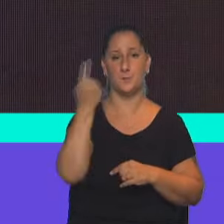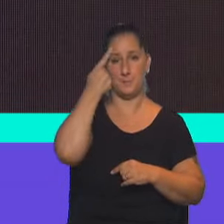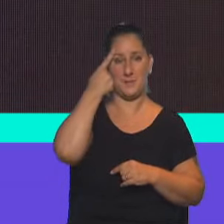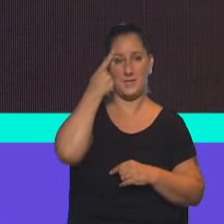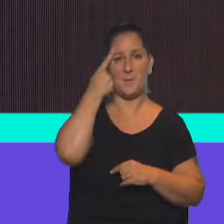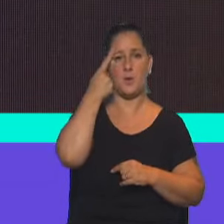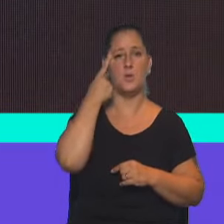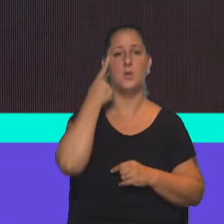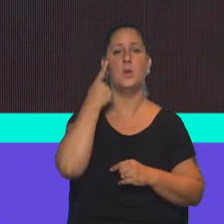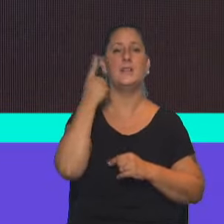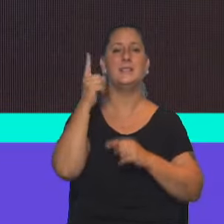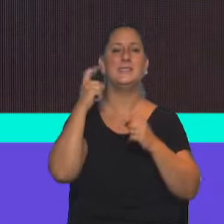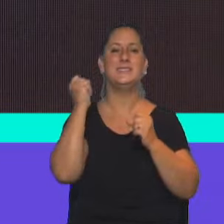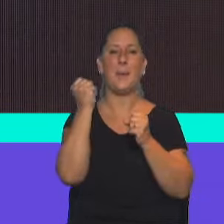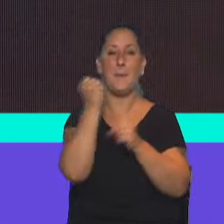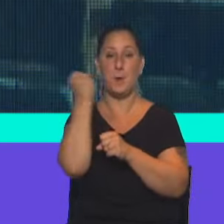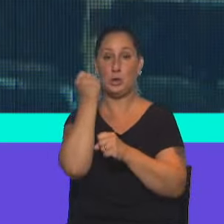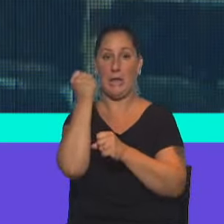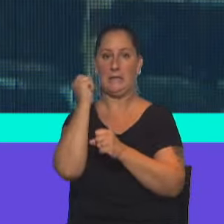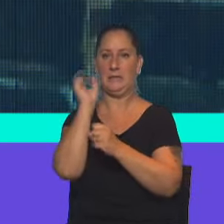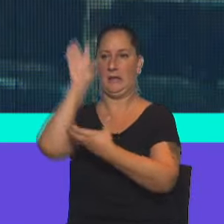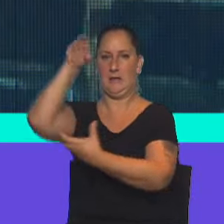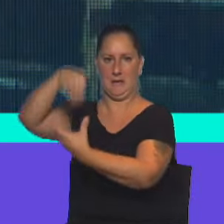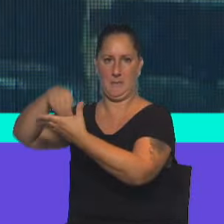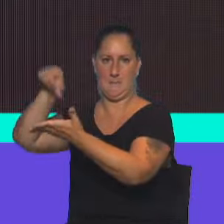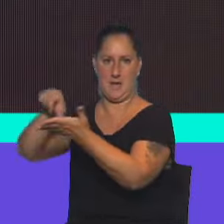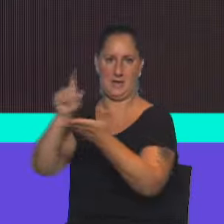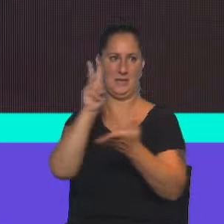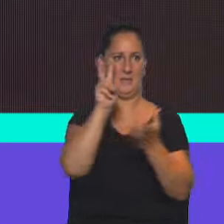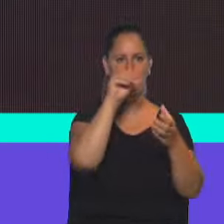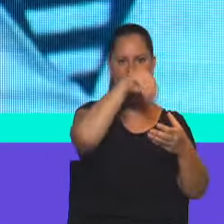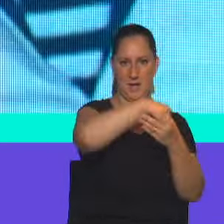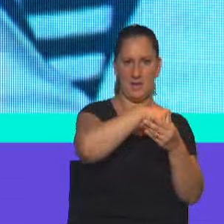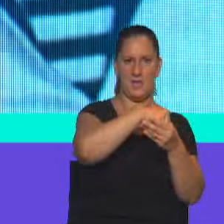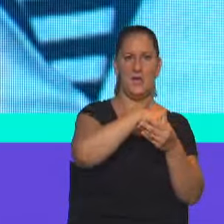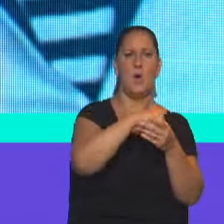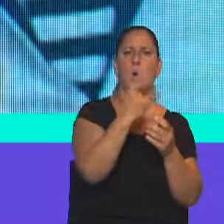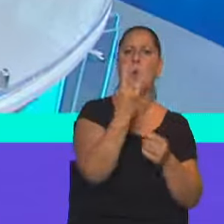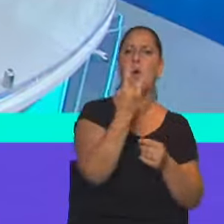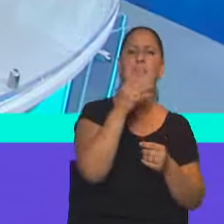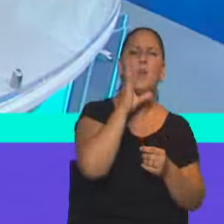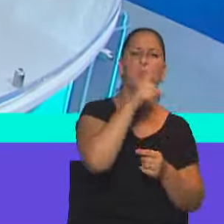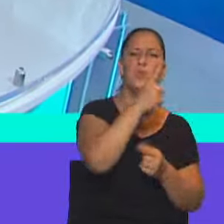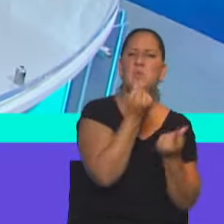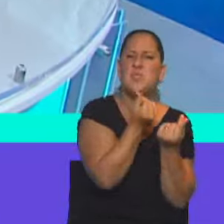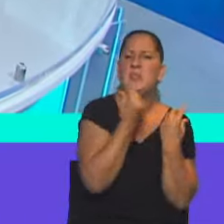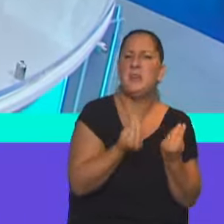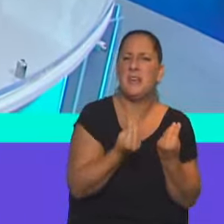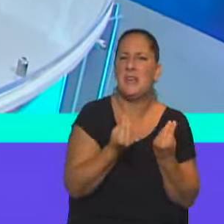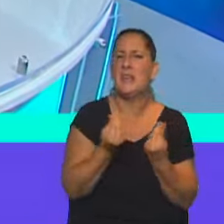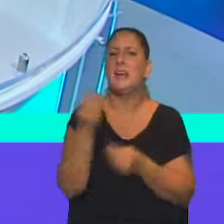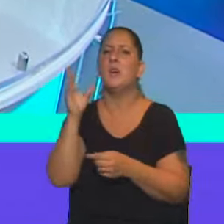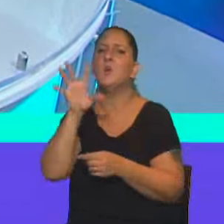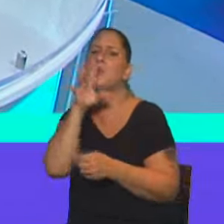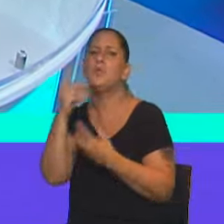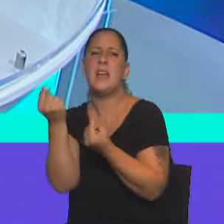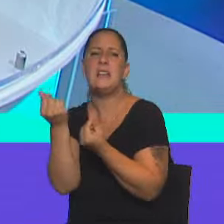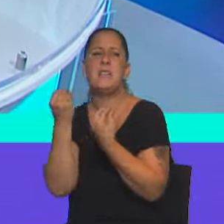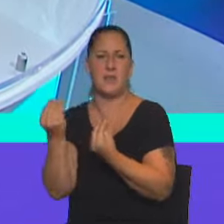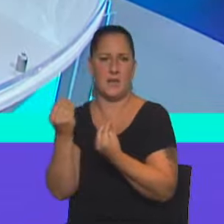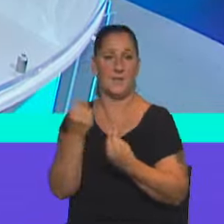están fronteras adentro de las fronteras afuera que les sirve de todo esto eeuu y que les sirve de todo esto a rusia a eeuu lo que les sirve